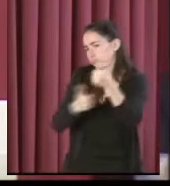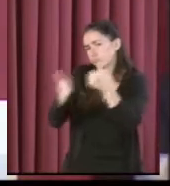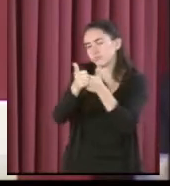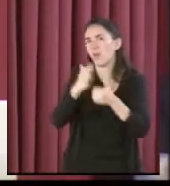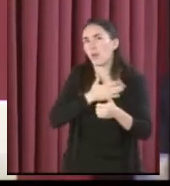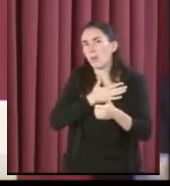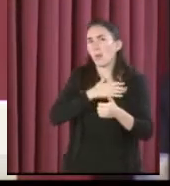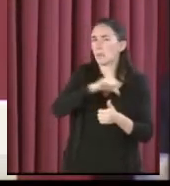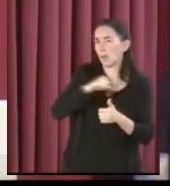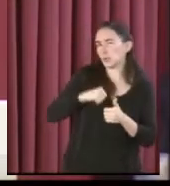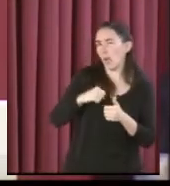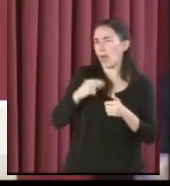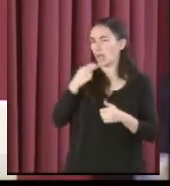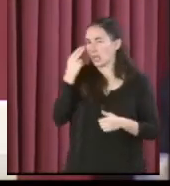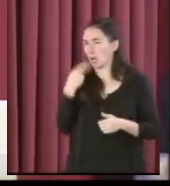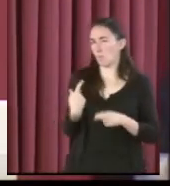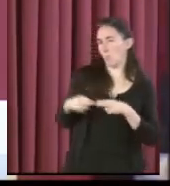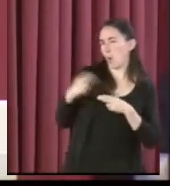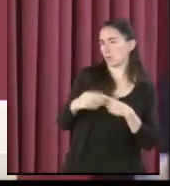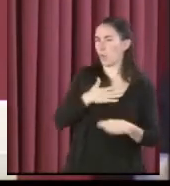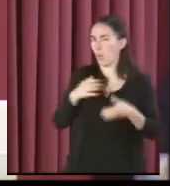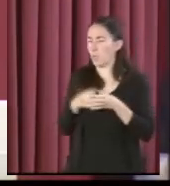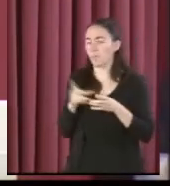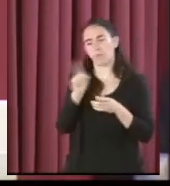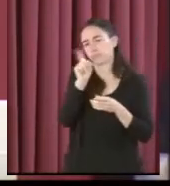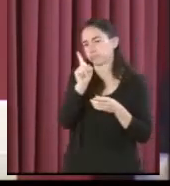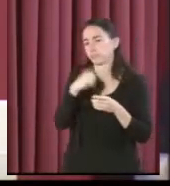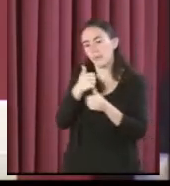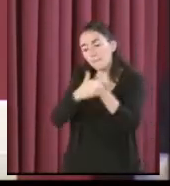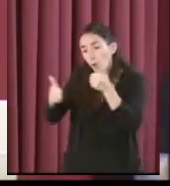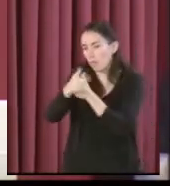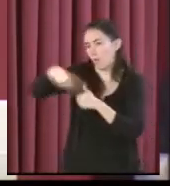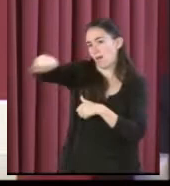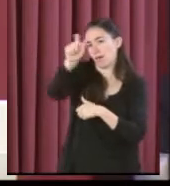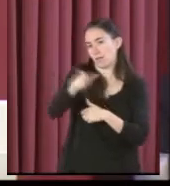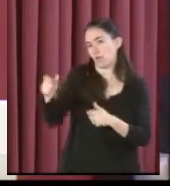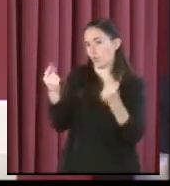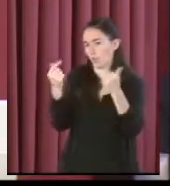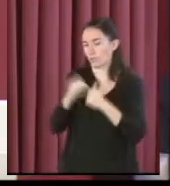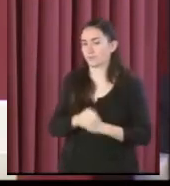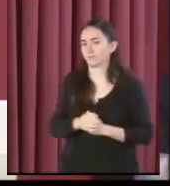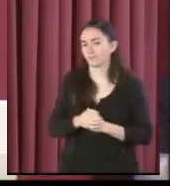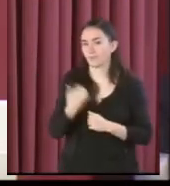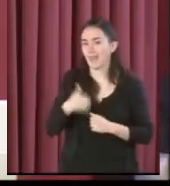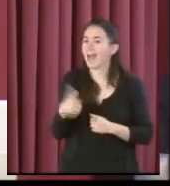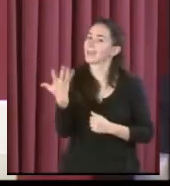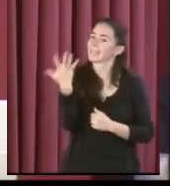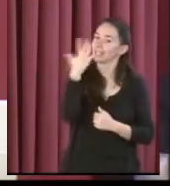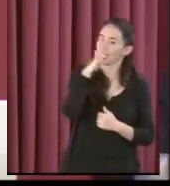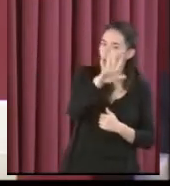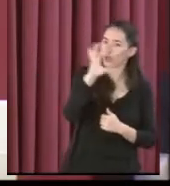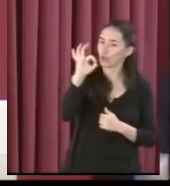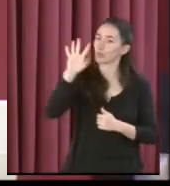o partidistas. Han transcurrido, como les decía, 16 meses, concretamente 504 días desde